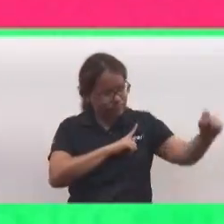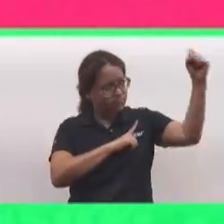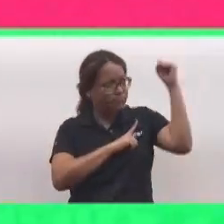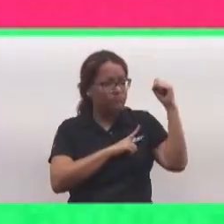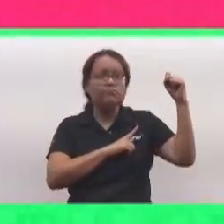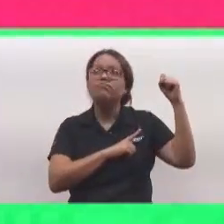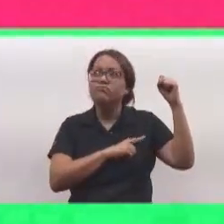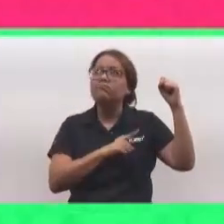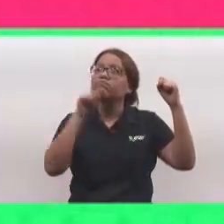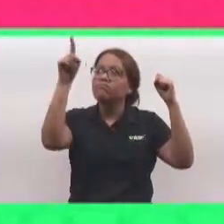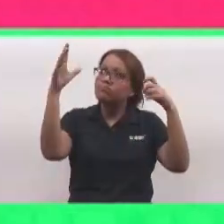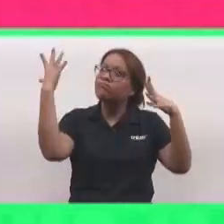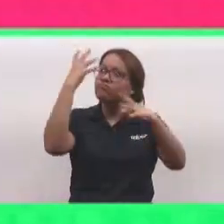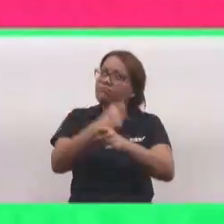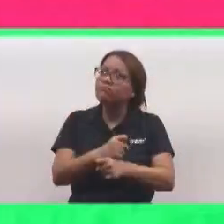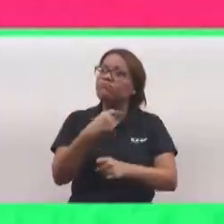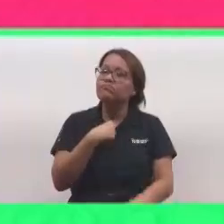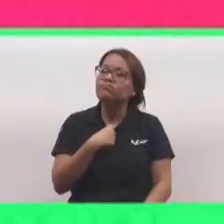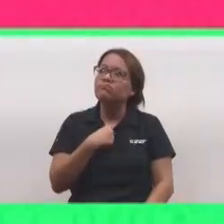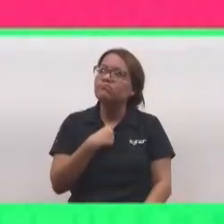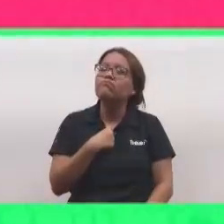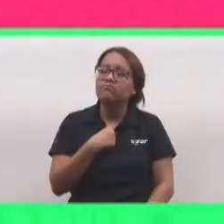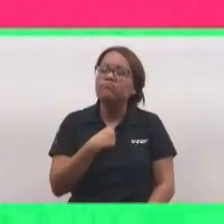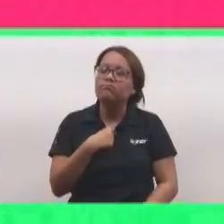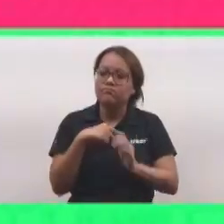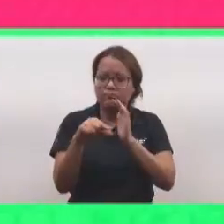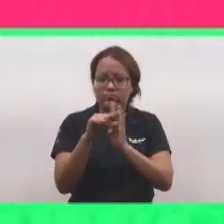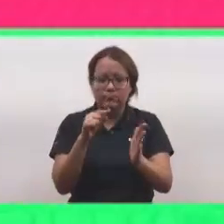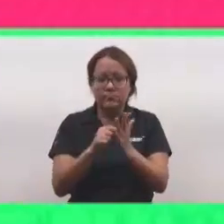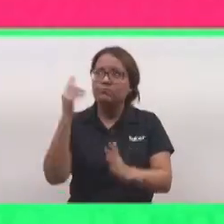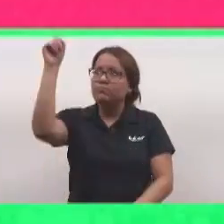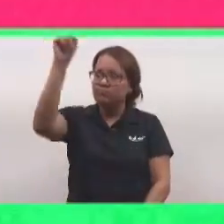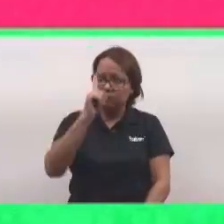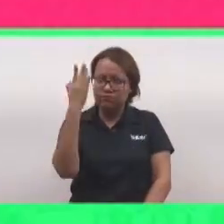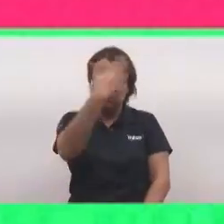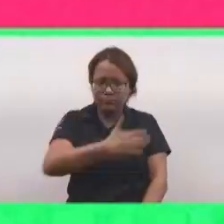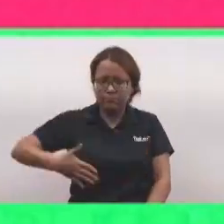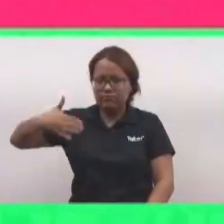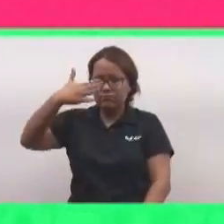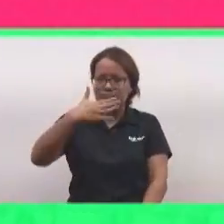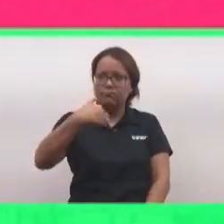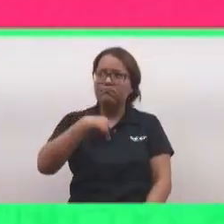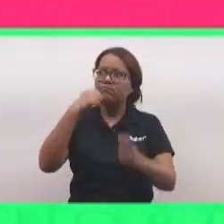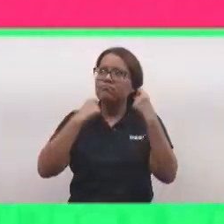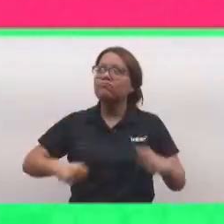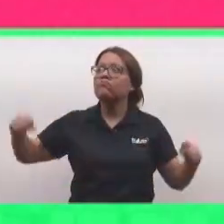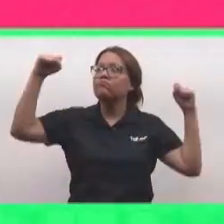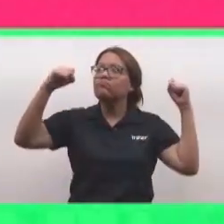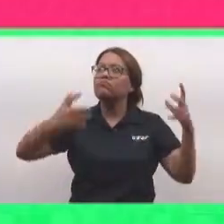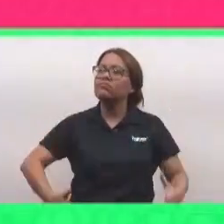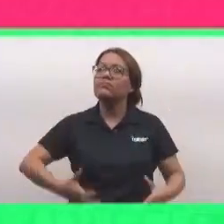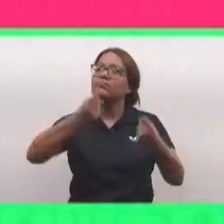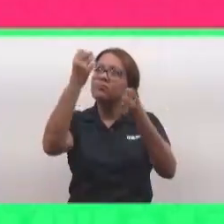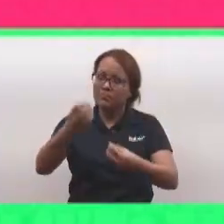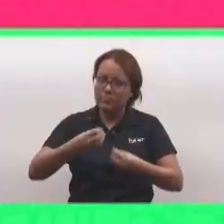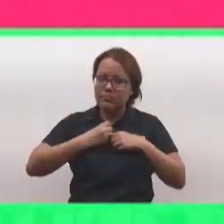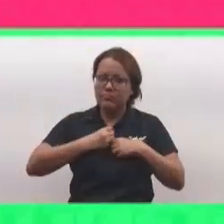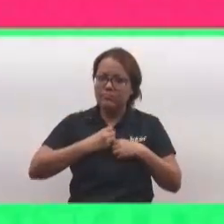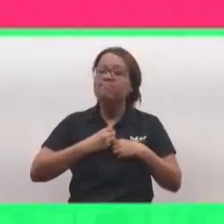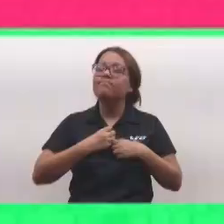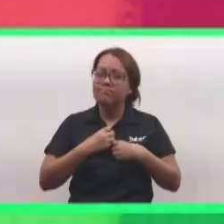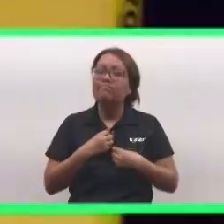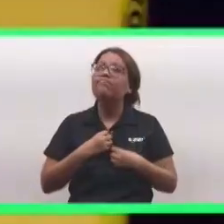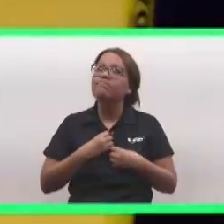quién? En él confiaré. Sigue la palabra y dice, mi escudo y la fuerza de mi salvación. Este me encanta. ¿Y qué más dice? Mi